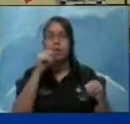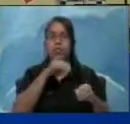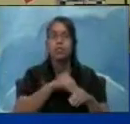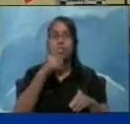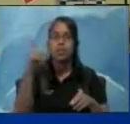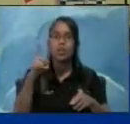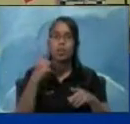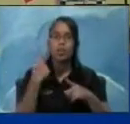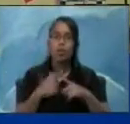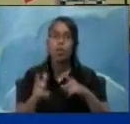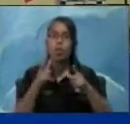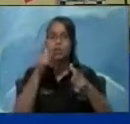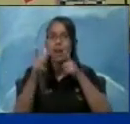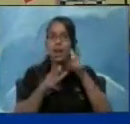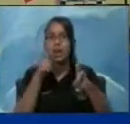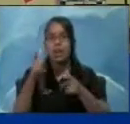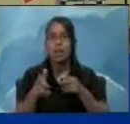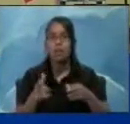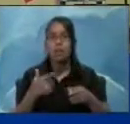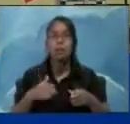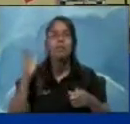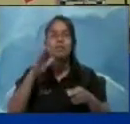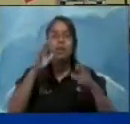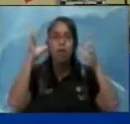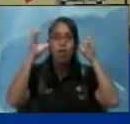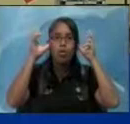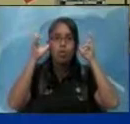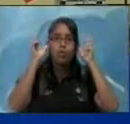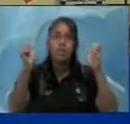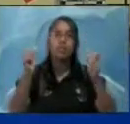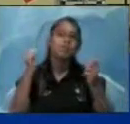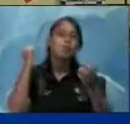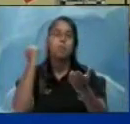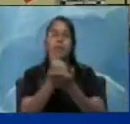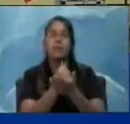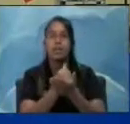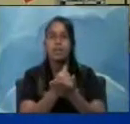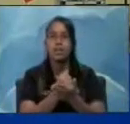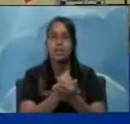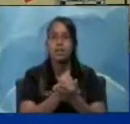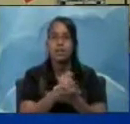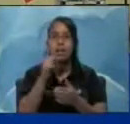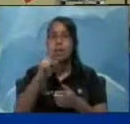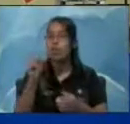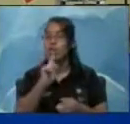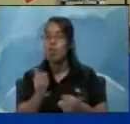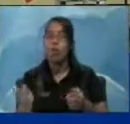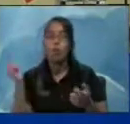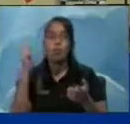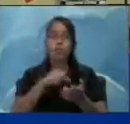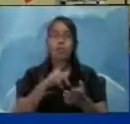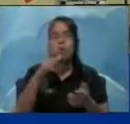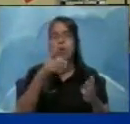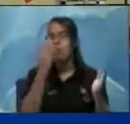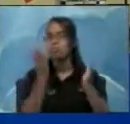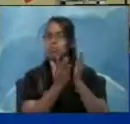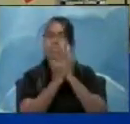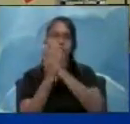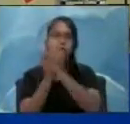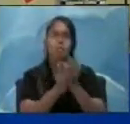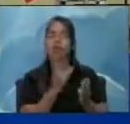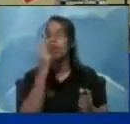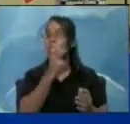otras lenguas me están oyendo hermano me están oyendo ellos no fueron a una escuela de